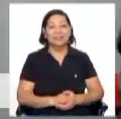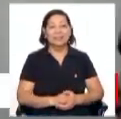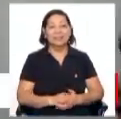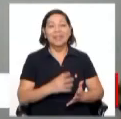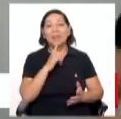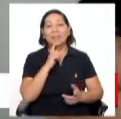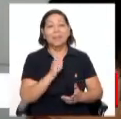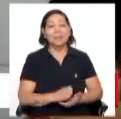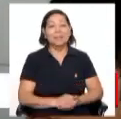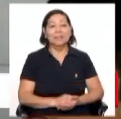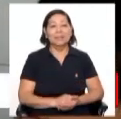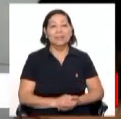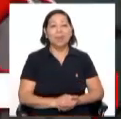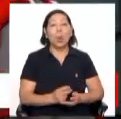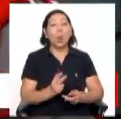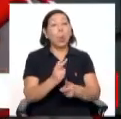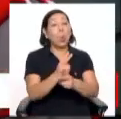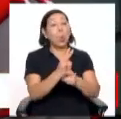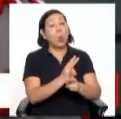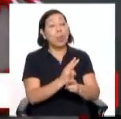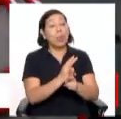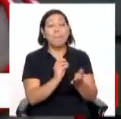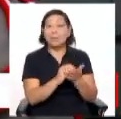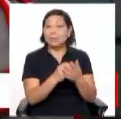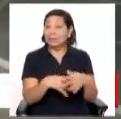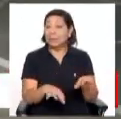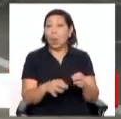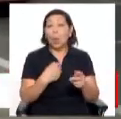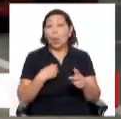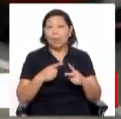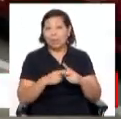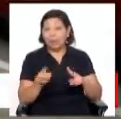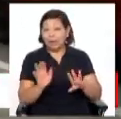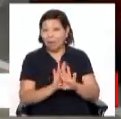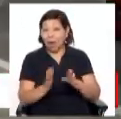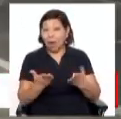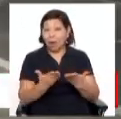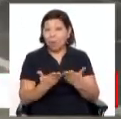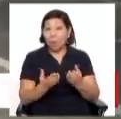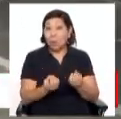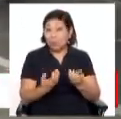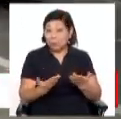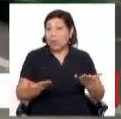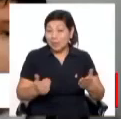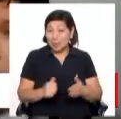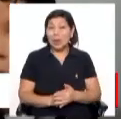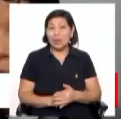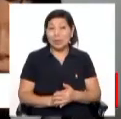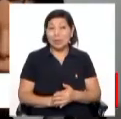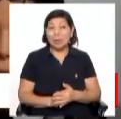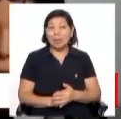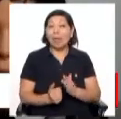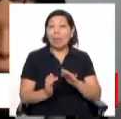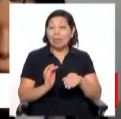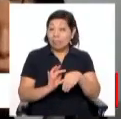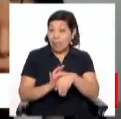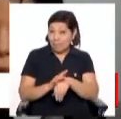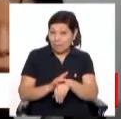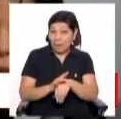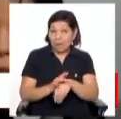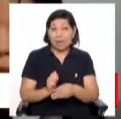¿Qué le preocupa a Nicole? La seguridad, porque cuando salimos del colegio estamos expuestos a muchas cosas. Sobre todo ir temprano en la